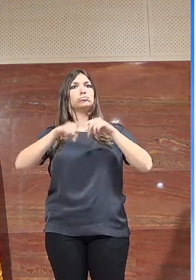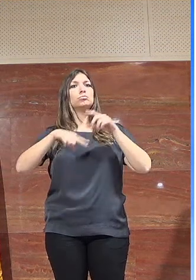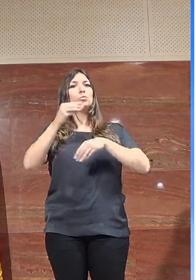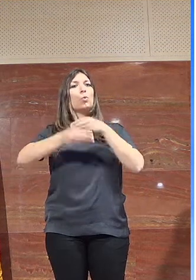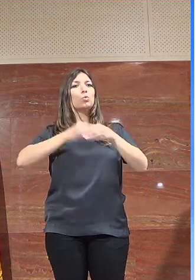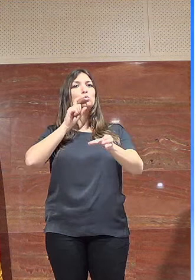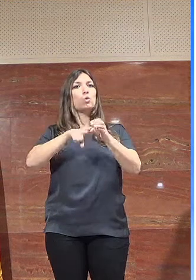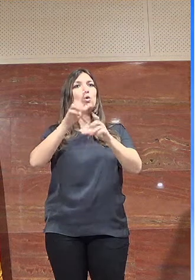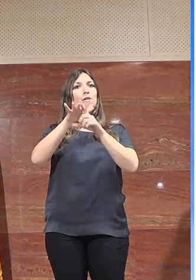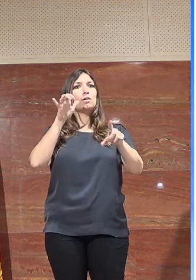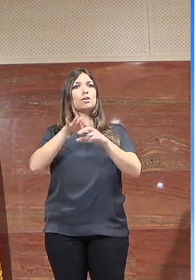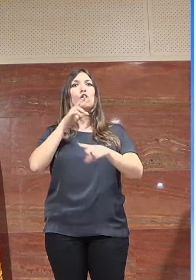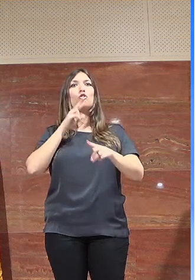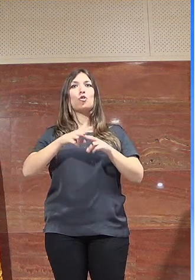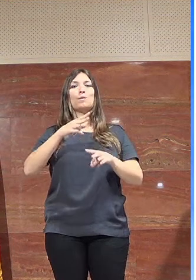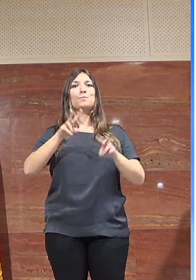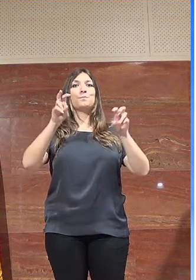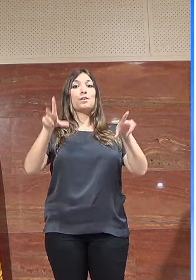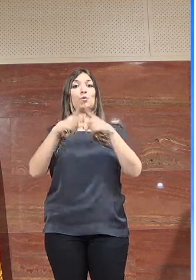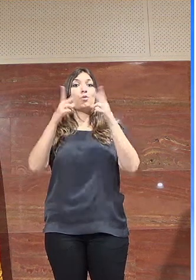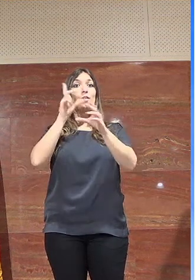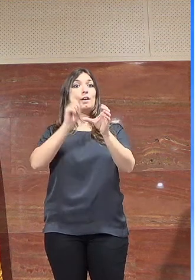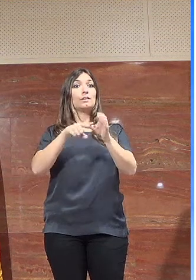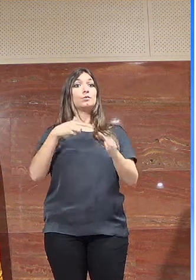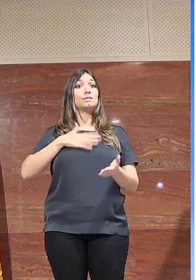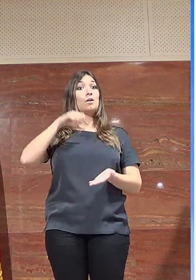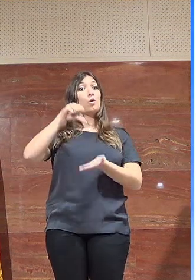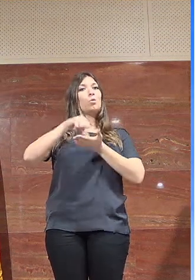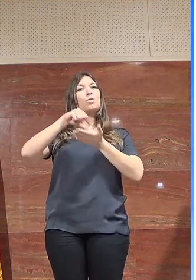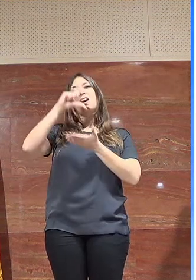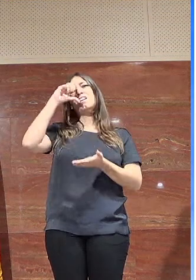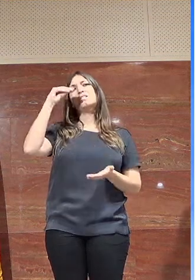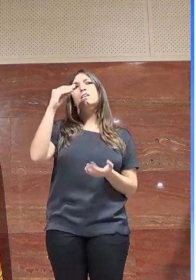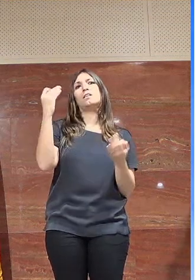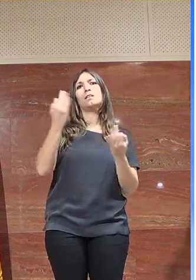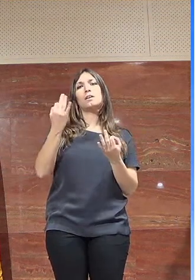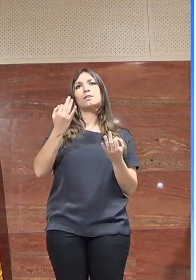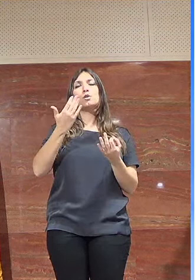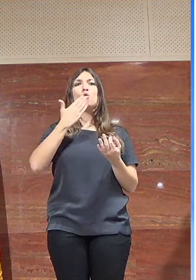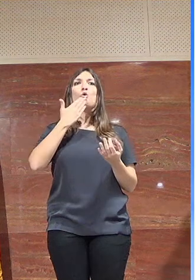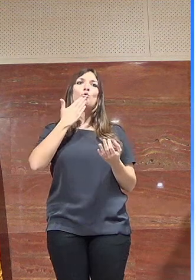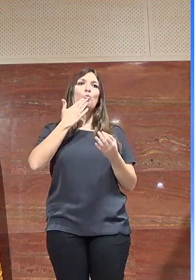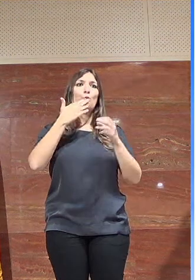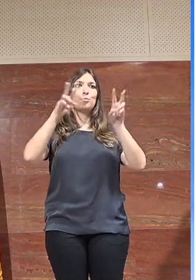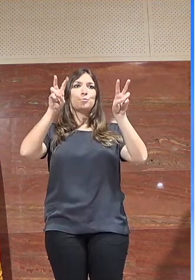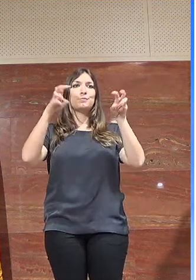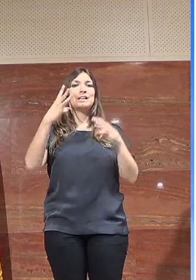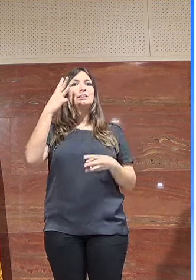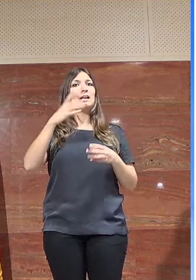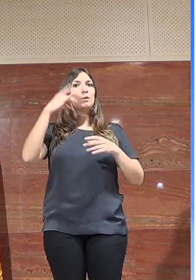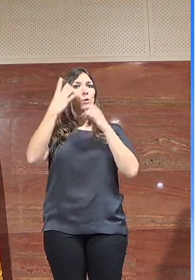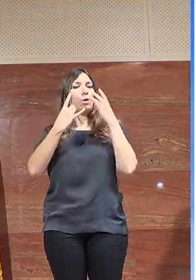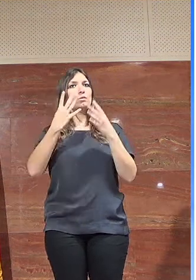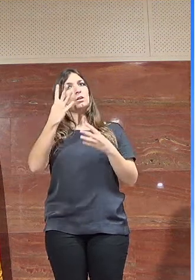digamos, de ciudadanía participativa, ciudad inteligente se asimila sobre todo a 3 ideas, a